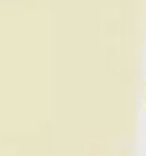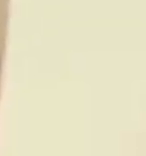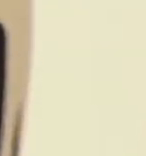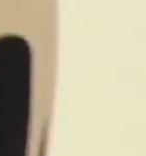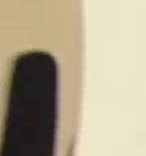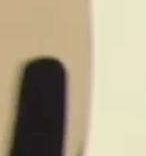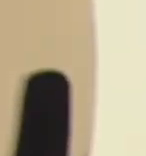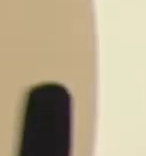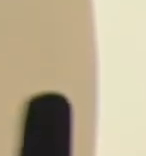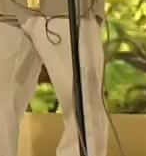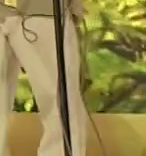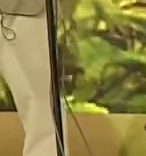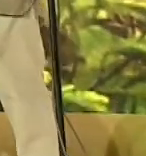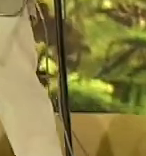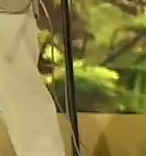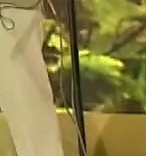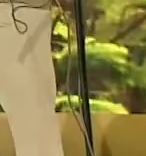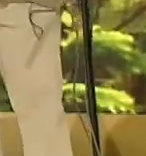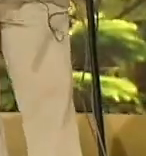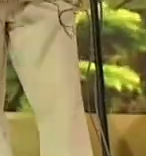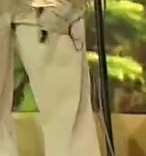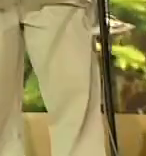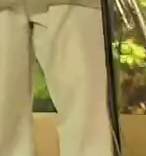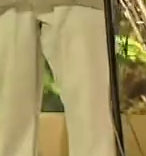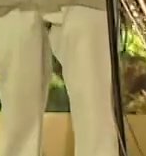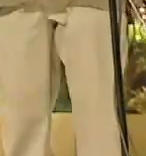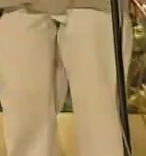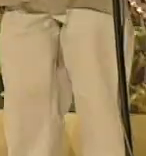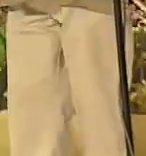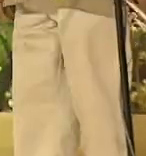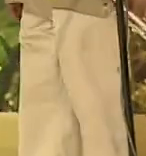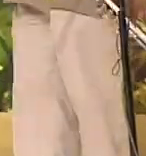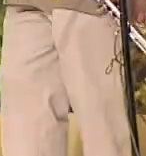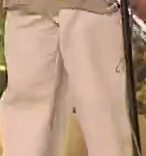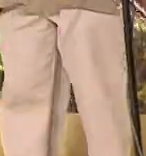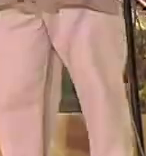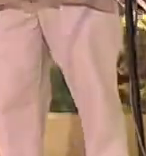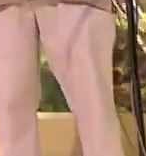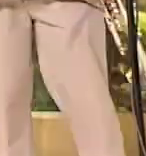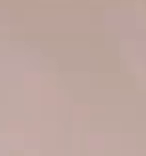Thank you.